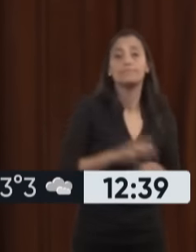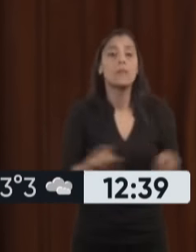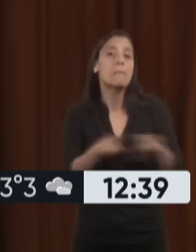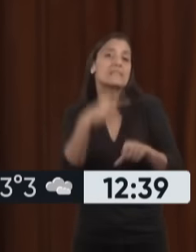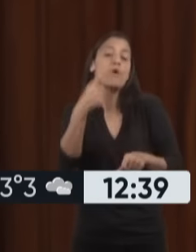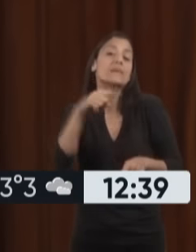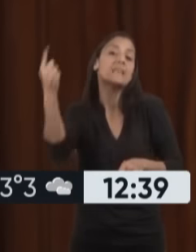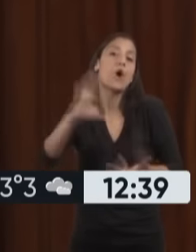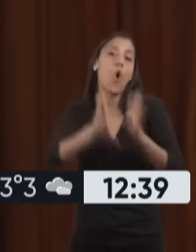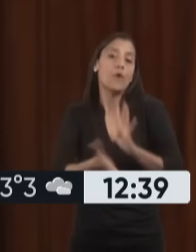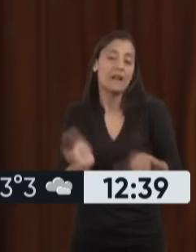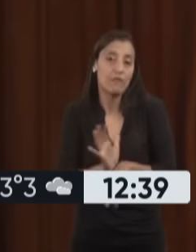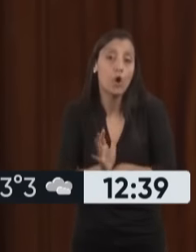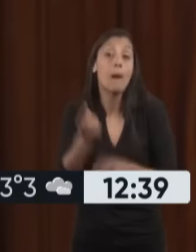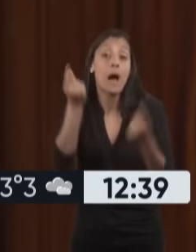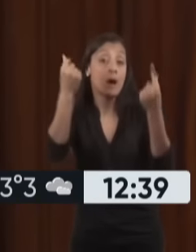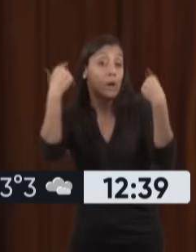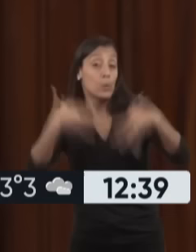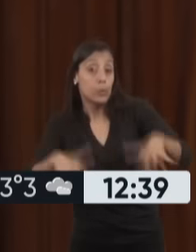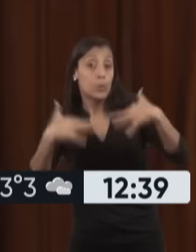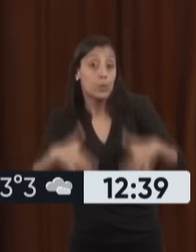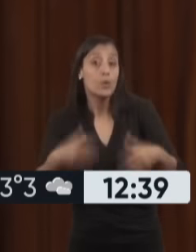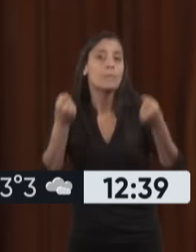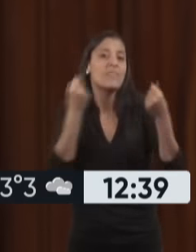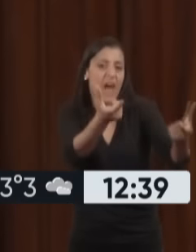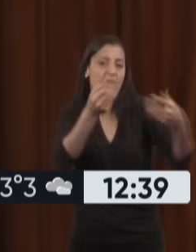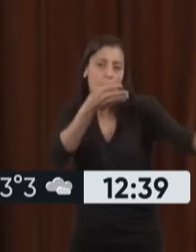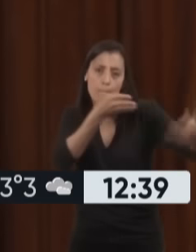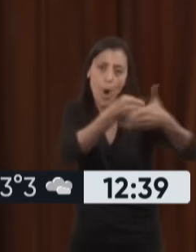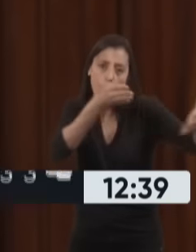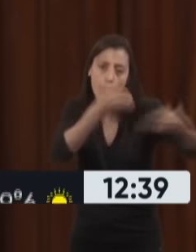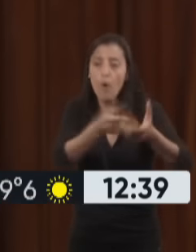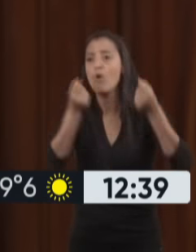otra manera, el costo de la máquina de impedir, el